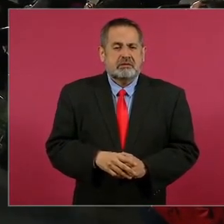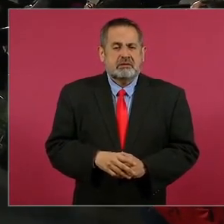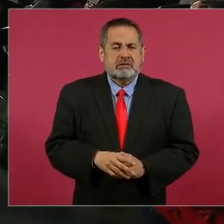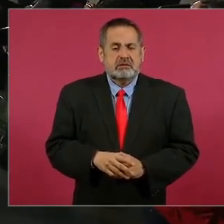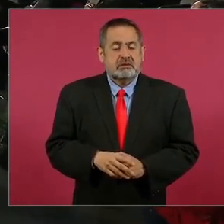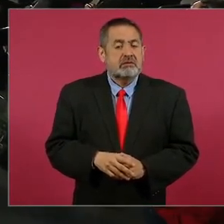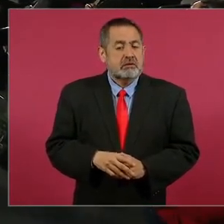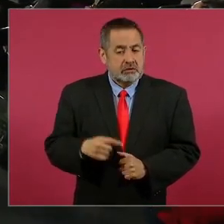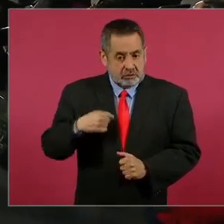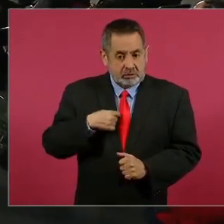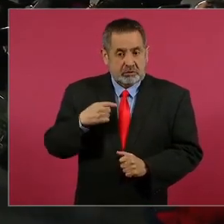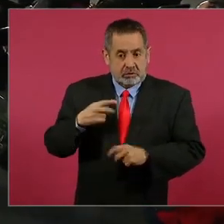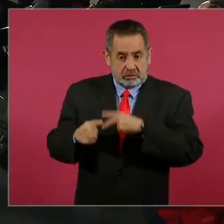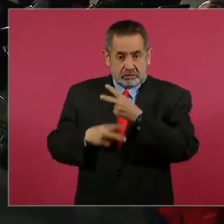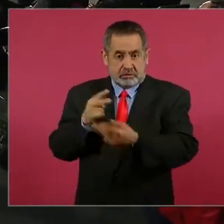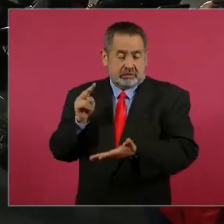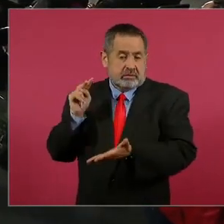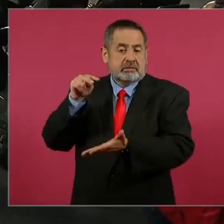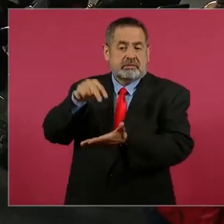Yo estuve allá,